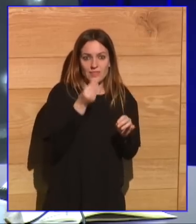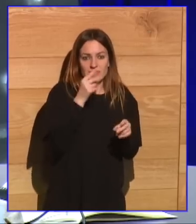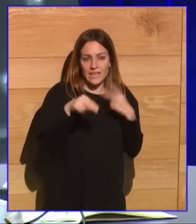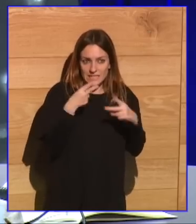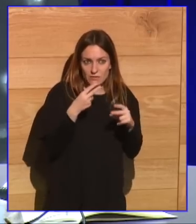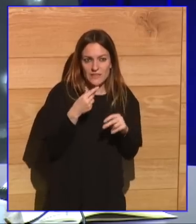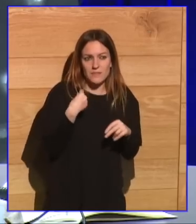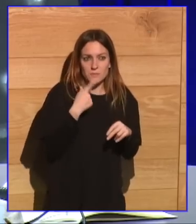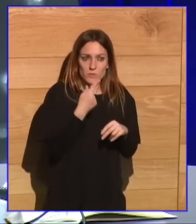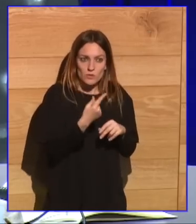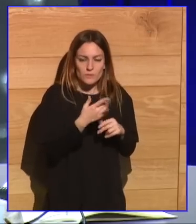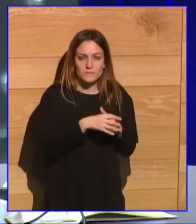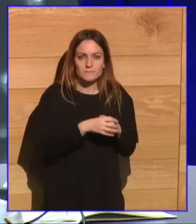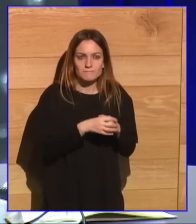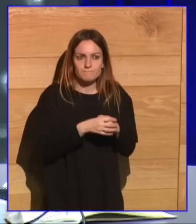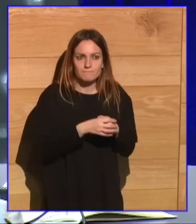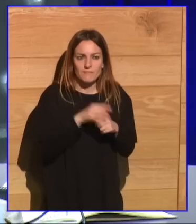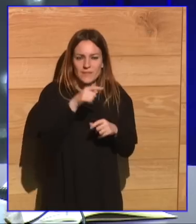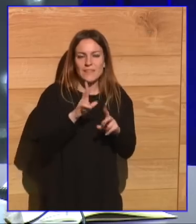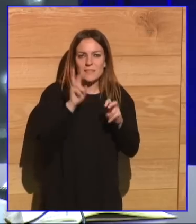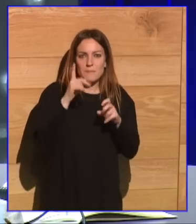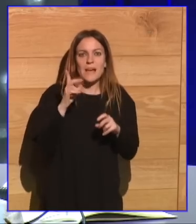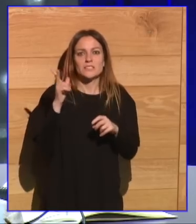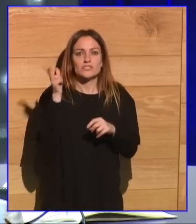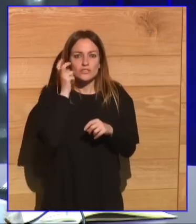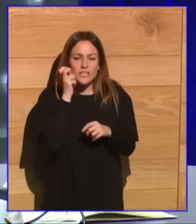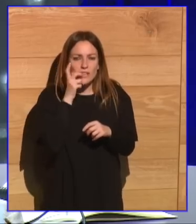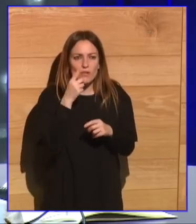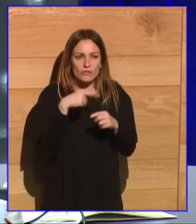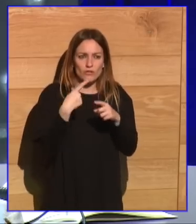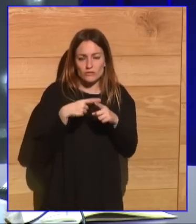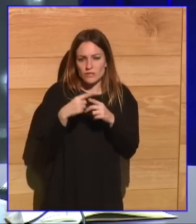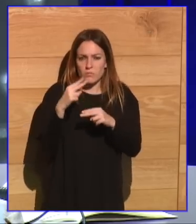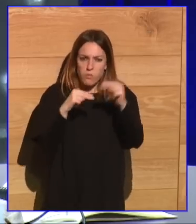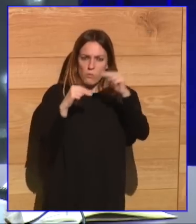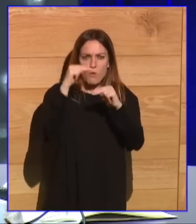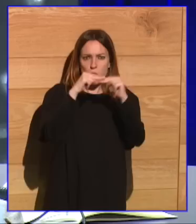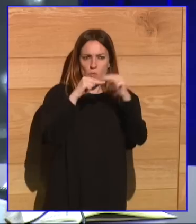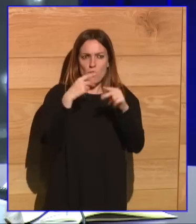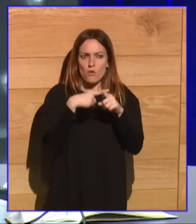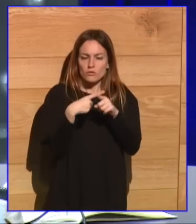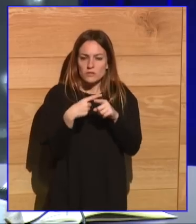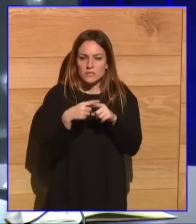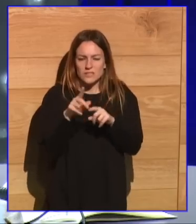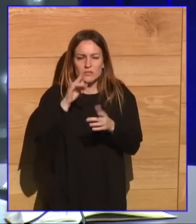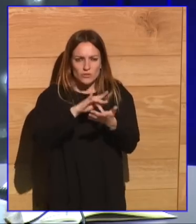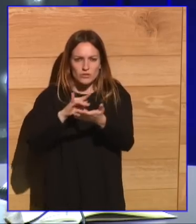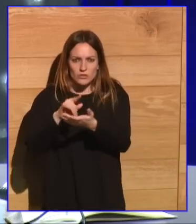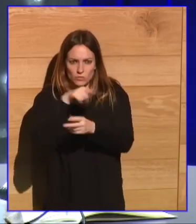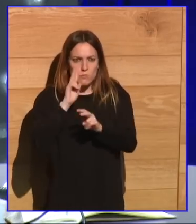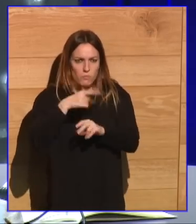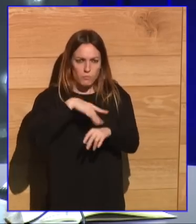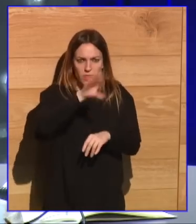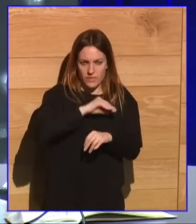mencionando, efectivamente eso es un tratamiento en realidad del sonido, del montaje, no estás diciendo nada, está pasando todo, sucede a través de tus sentidos y tienes toda la